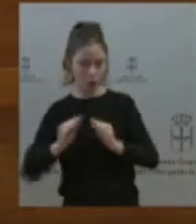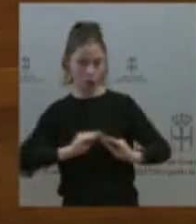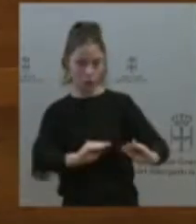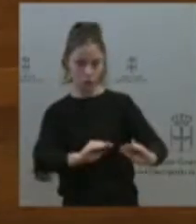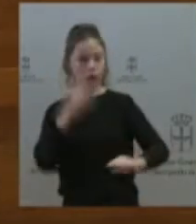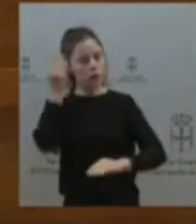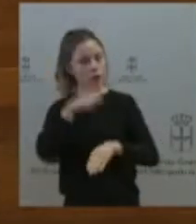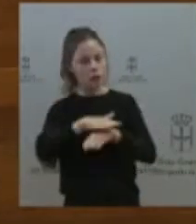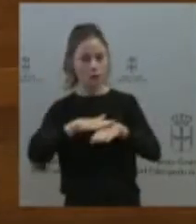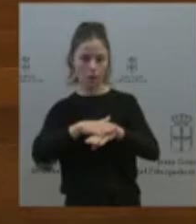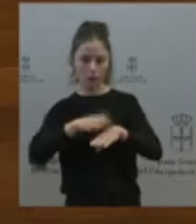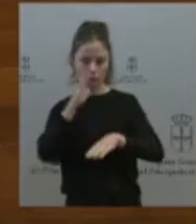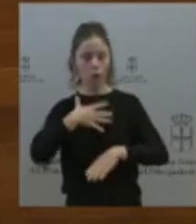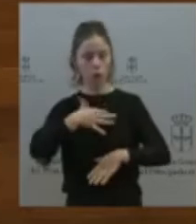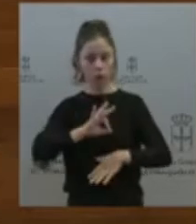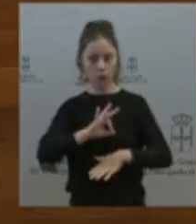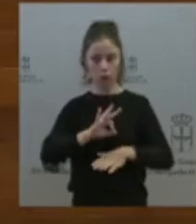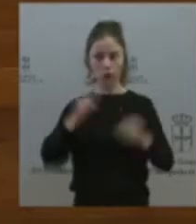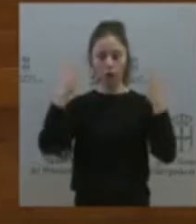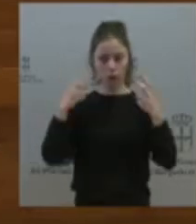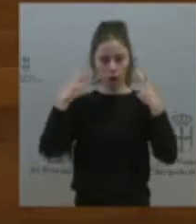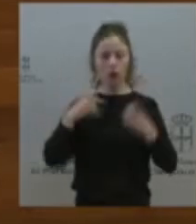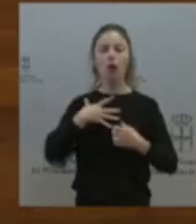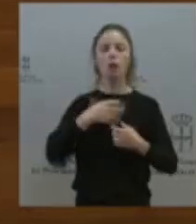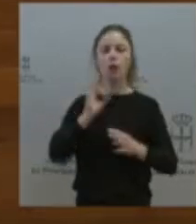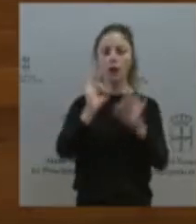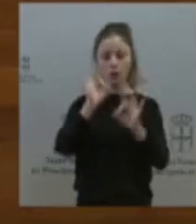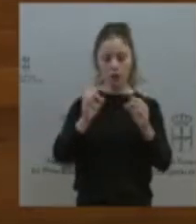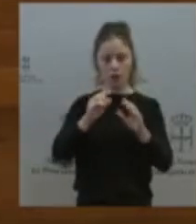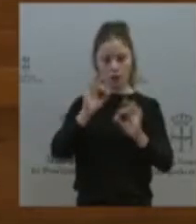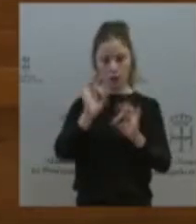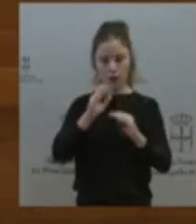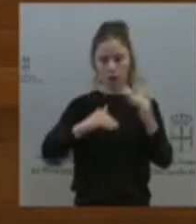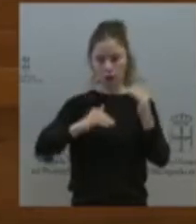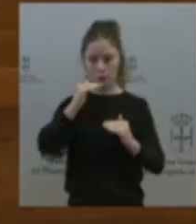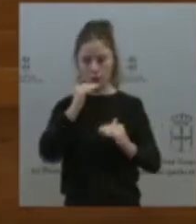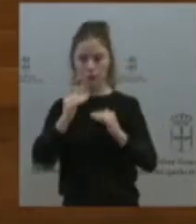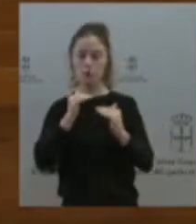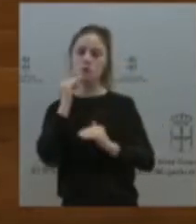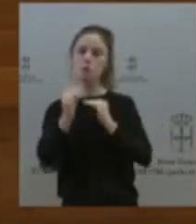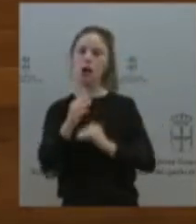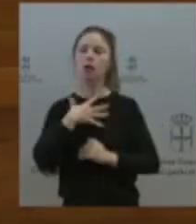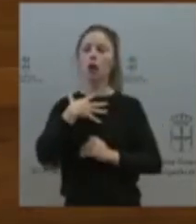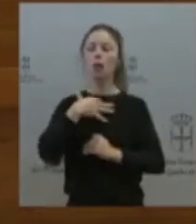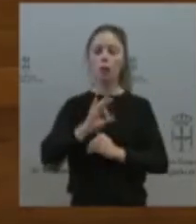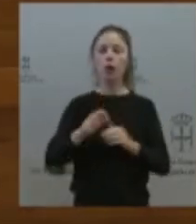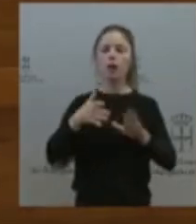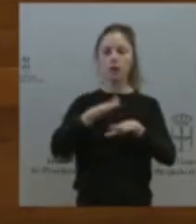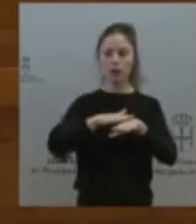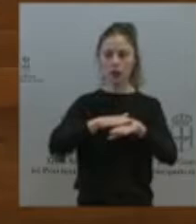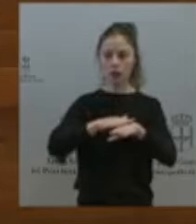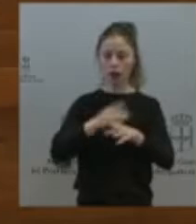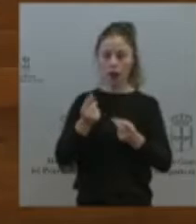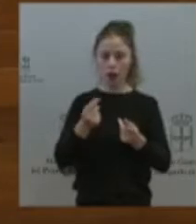nosotros no compartimos que el incremento de la fiscalidad en Asturias, que en algunos puntos está por debajo de la media, implique la evasión de capitales. No lo compartimos. Creemos que hay margen para tocar la fiscalidad de las